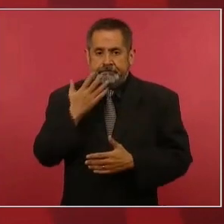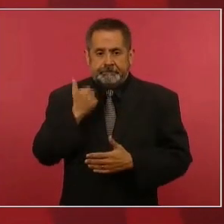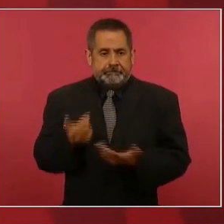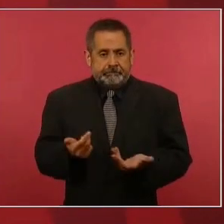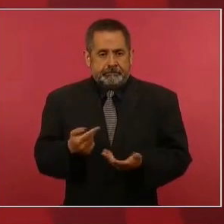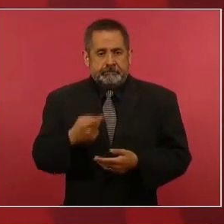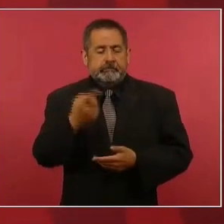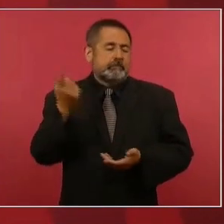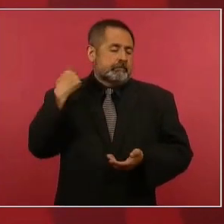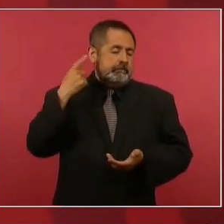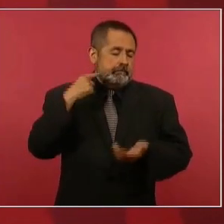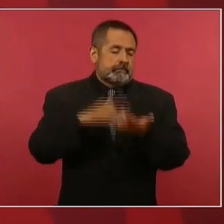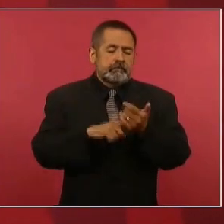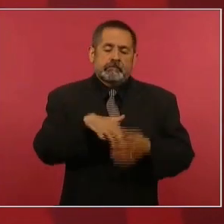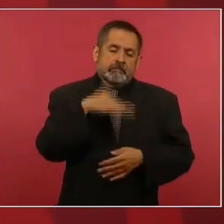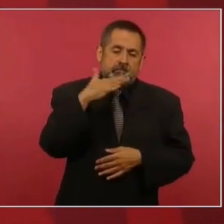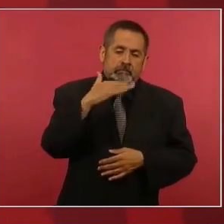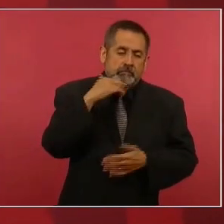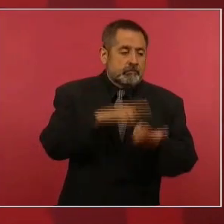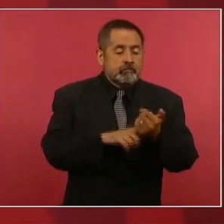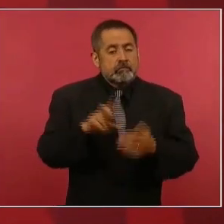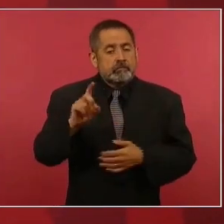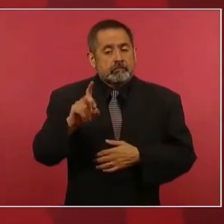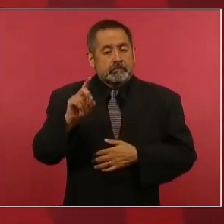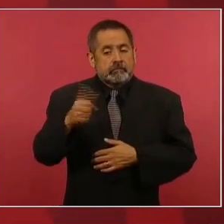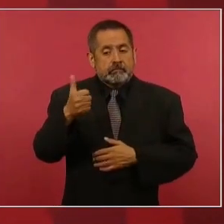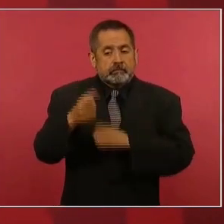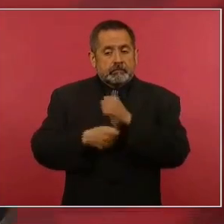que se impuso durante 36 años.